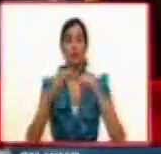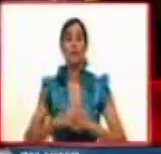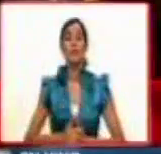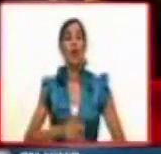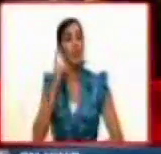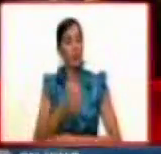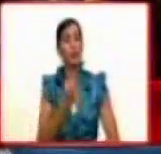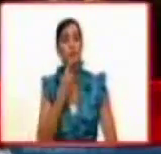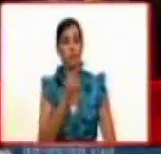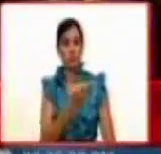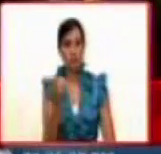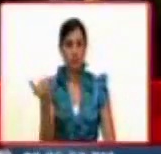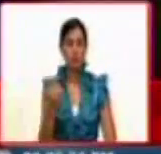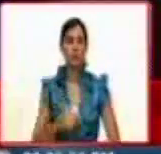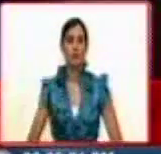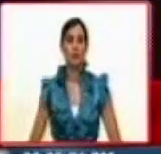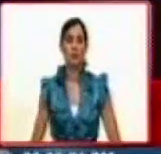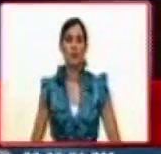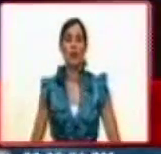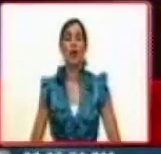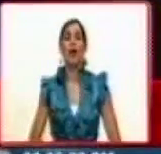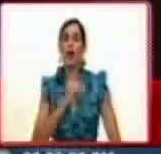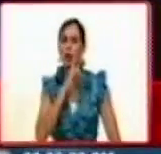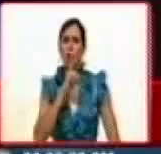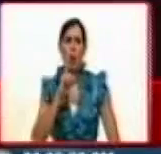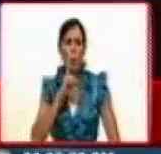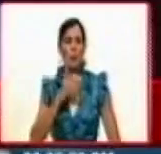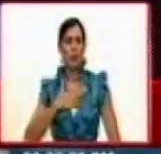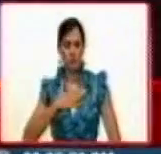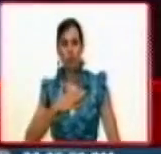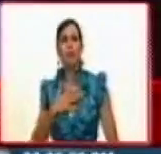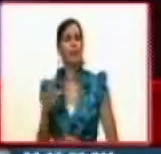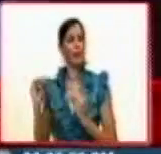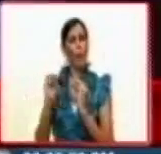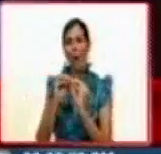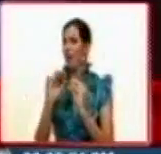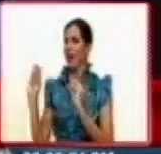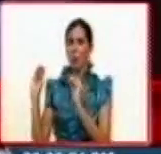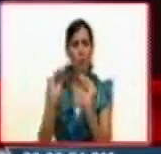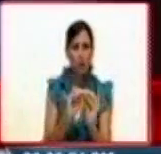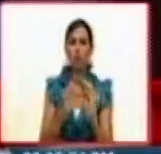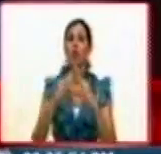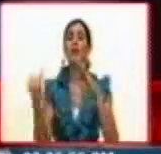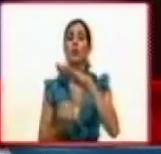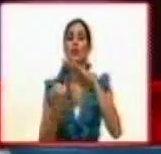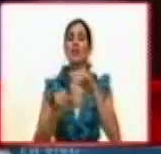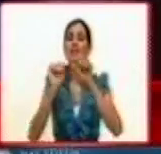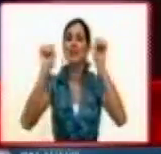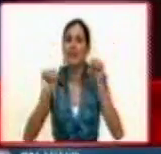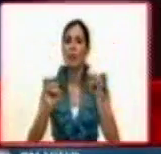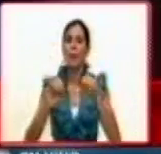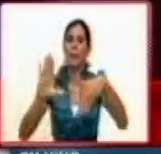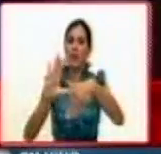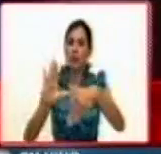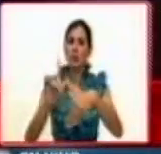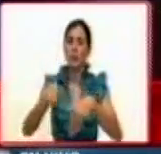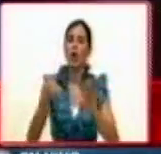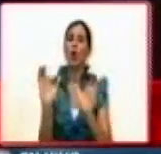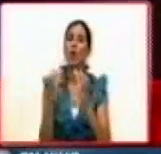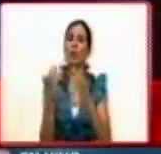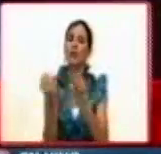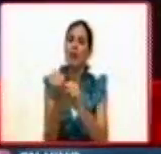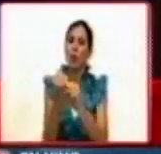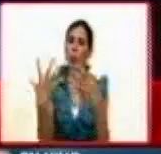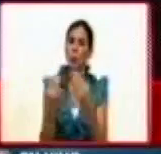Debo manifestar, a nombre de todas las instituciones del sistema interamericano y del Grupo de Trabajo Conjunto